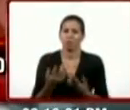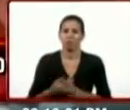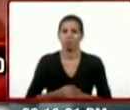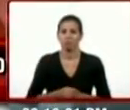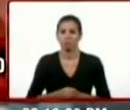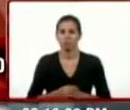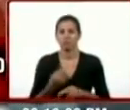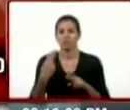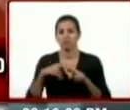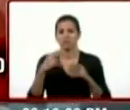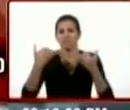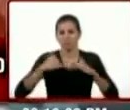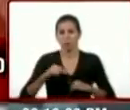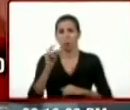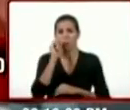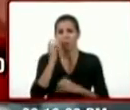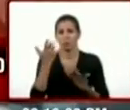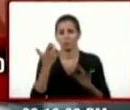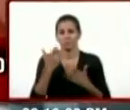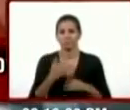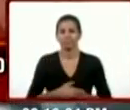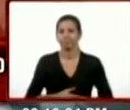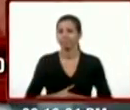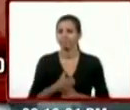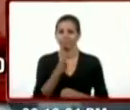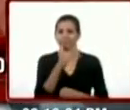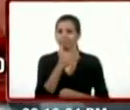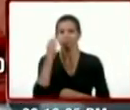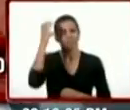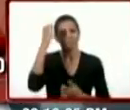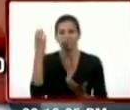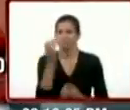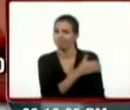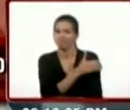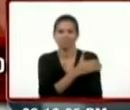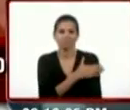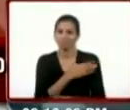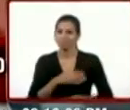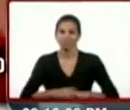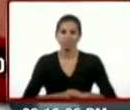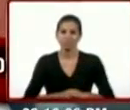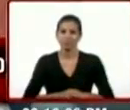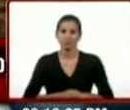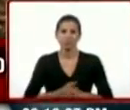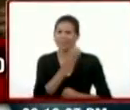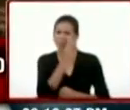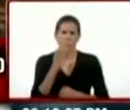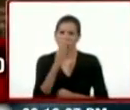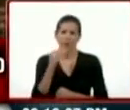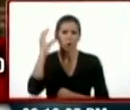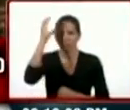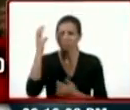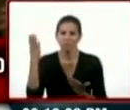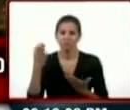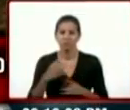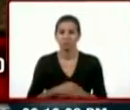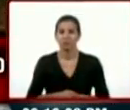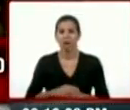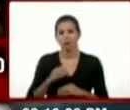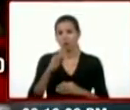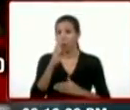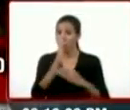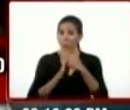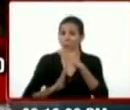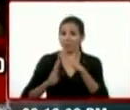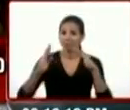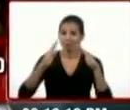niñito, ¿verdad? ¿Qué conciencia tiene la oposición? ¿Qué conciencia tiene Capriles Radosky? Desde su humilde vivienda ubicada